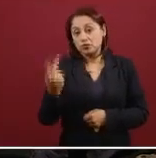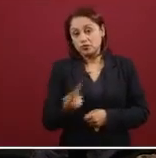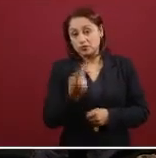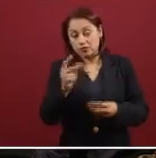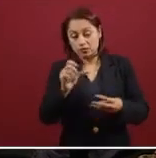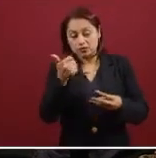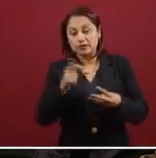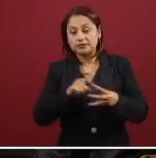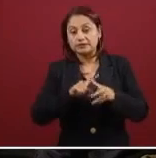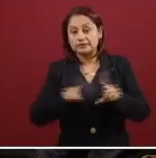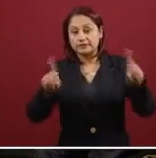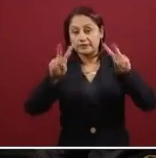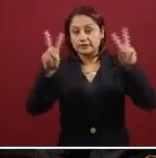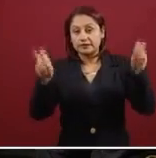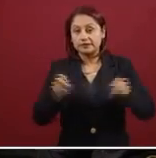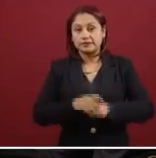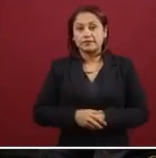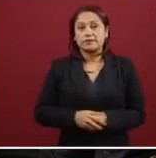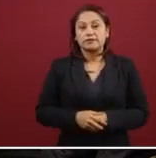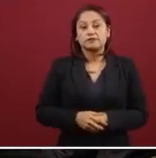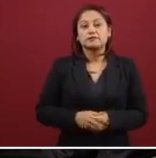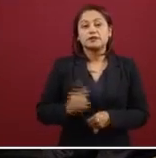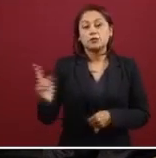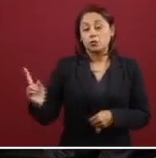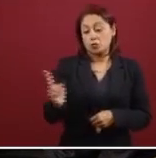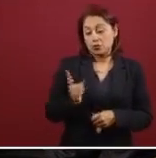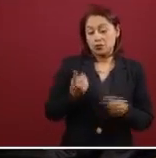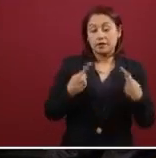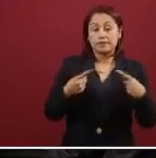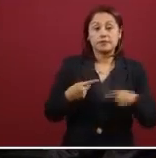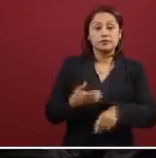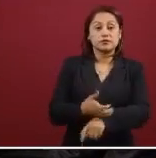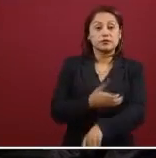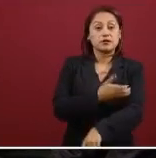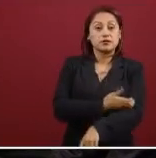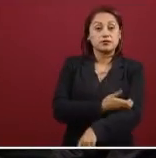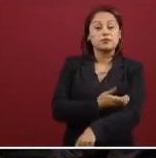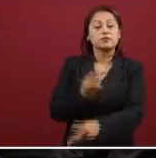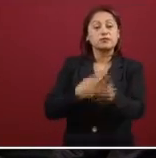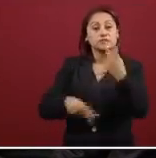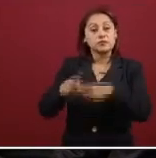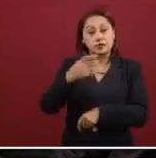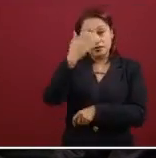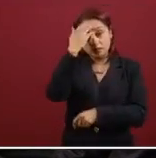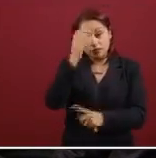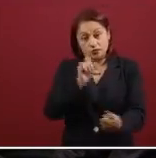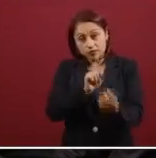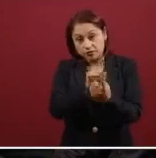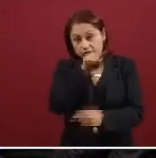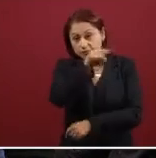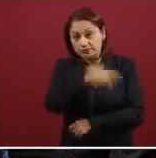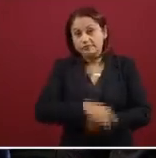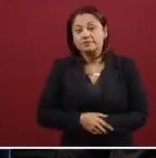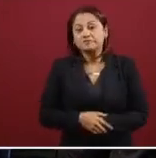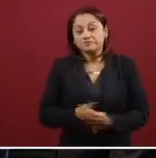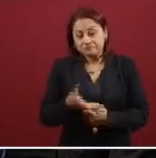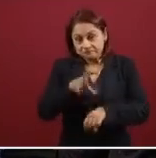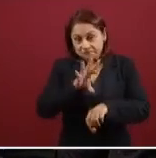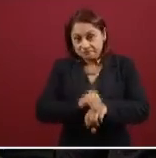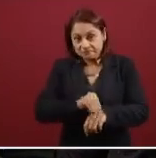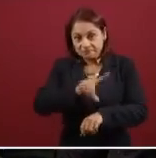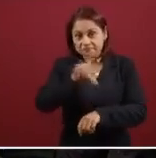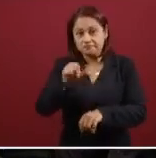un personaje conmigo a conocerlo a usted, si se lo permite y se me lo permite después. Está bien. Gracias, muy